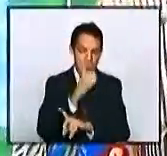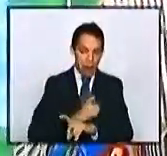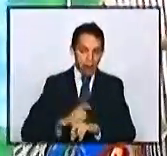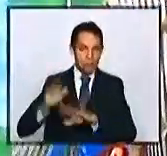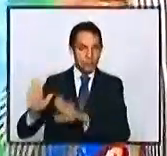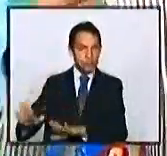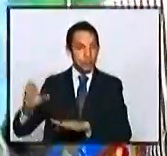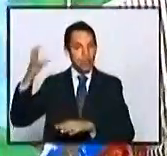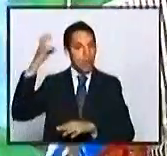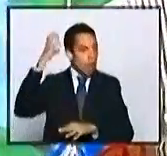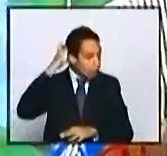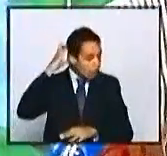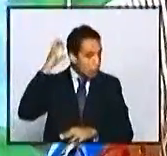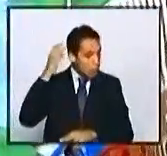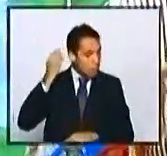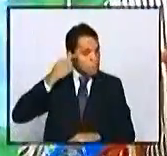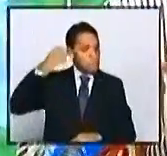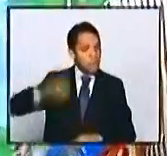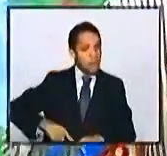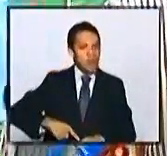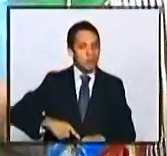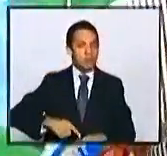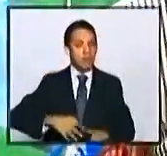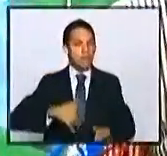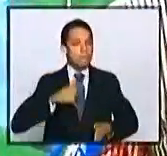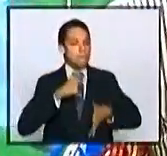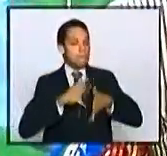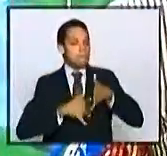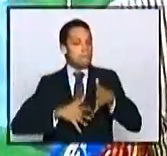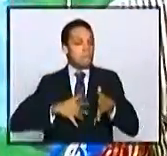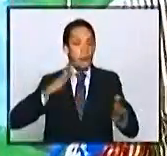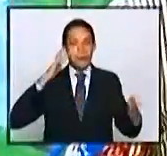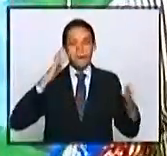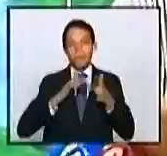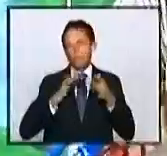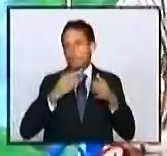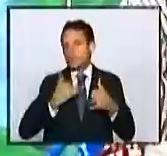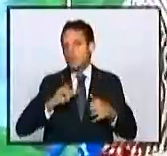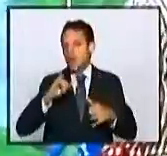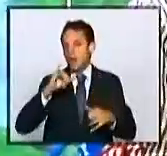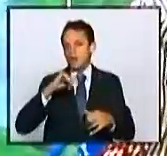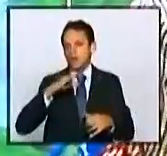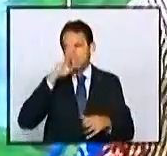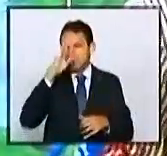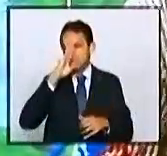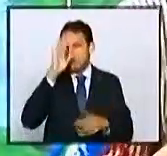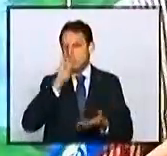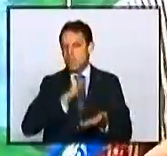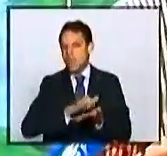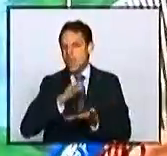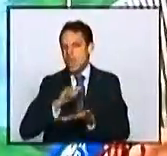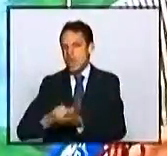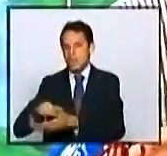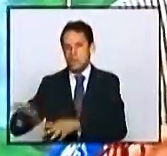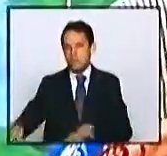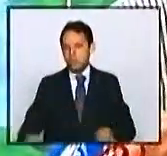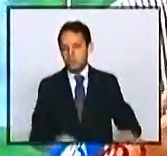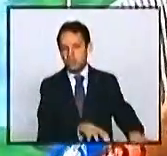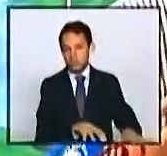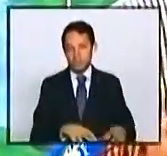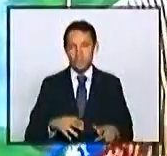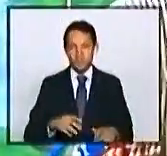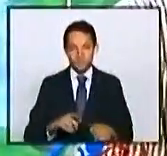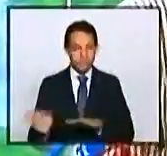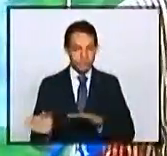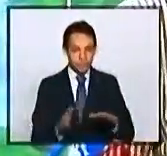en el cerebro después que nos pasa un evento traumático. Pero yo también quería contarles algo, doctor Jorge Enrique,